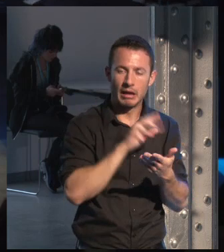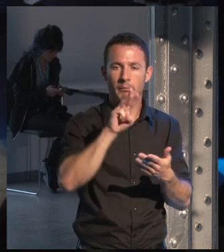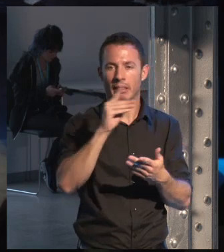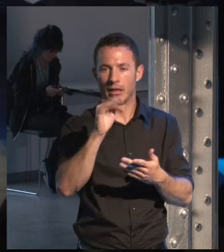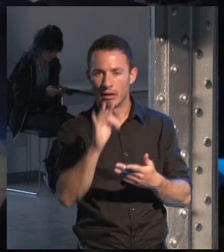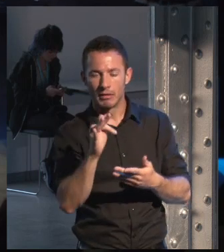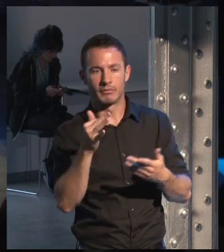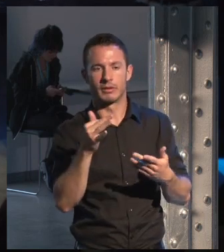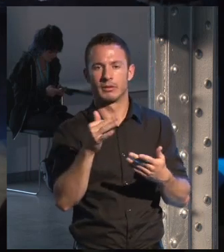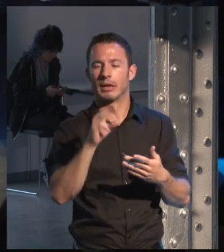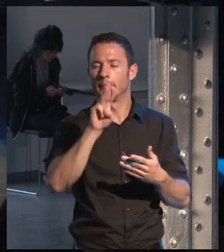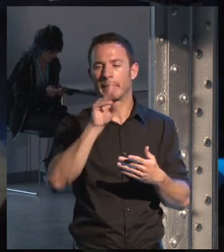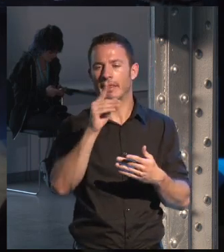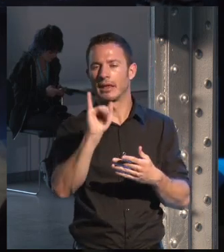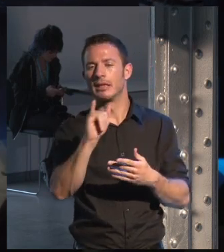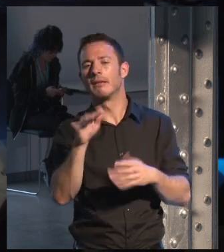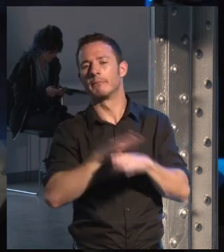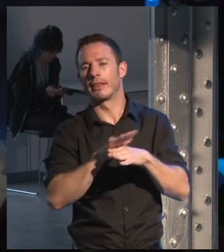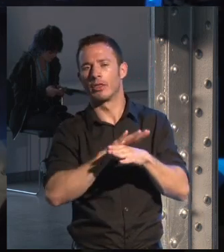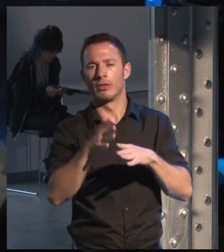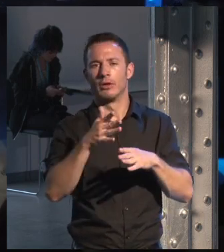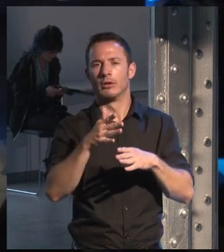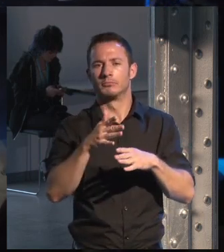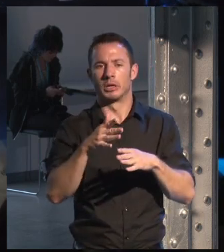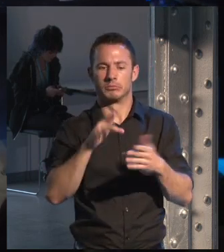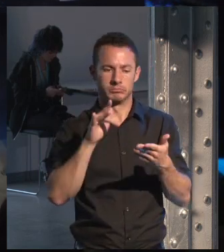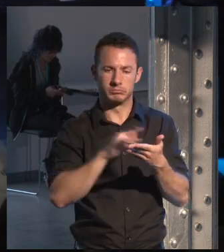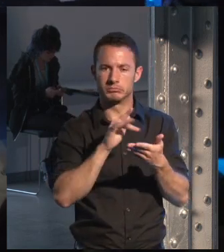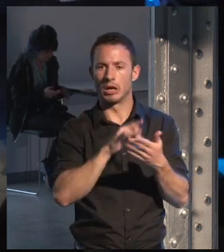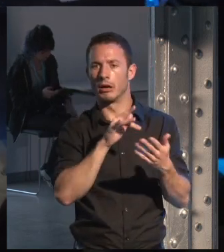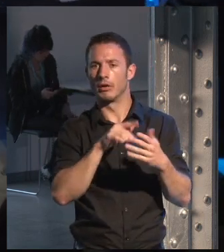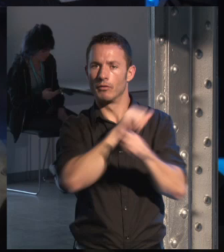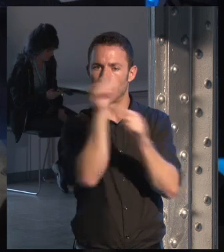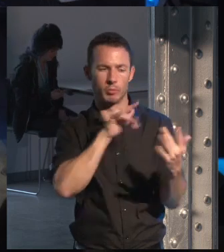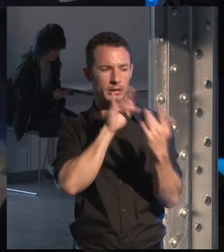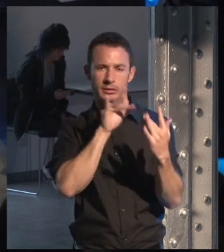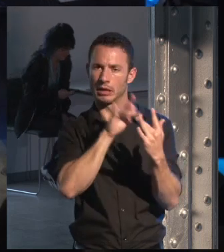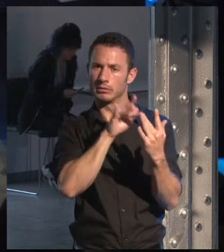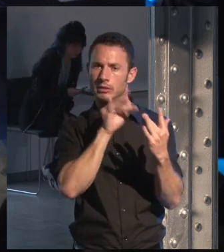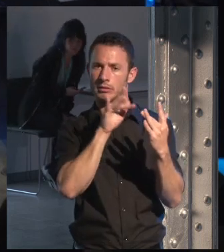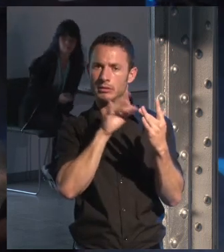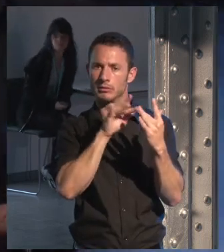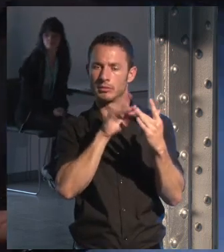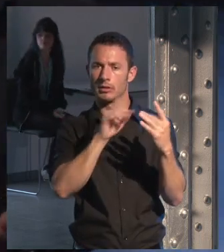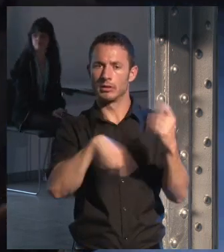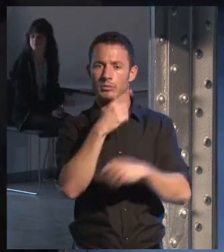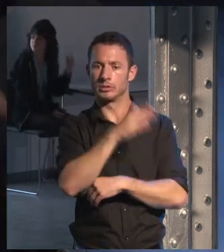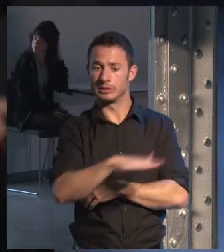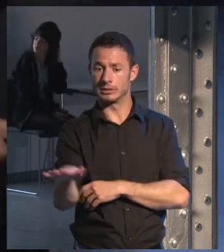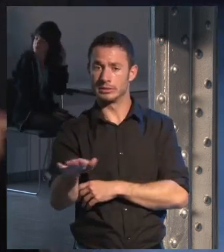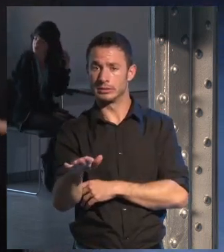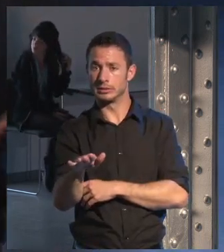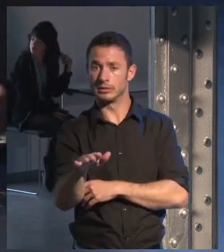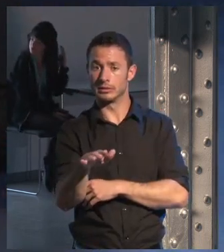qué, con PDI, de una forma absolutamente interactiva con su tablet o con lo que fuera, y los chavales, en vez de hacer el